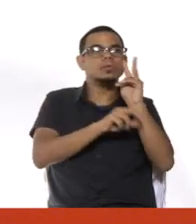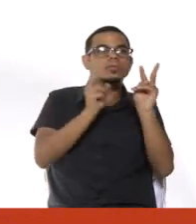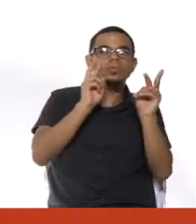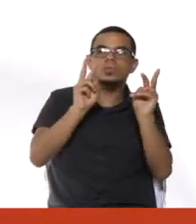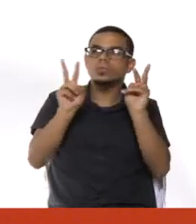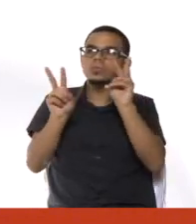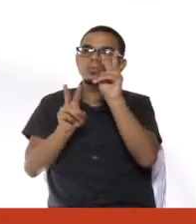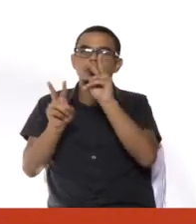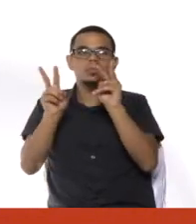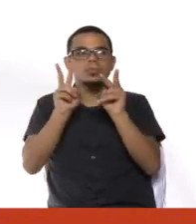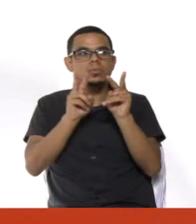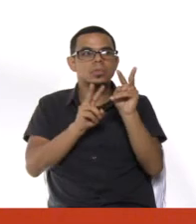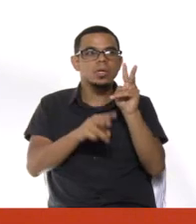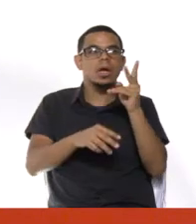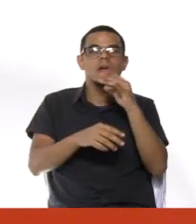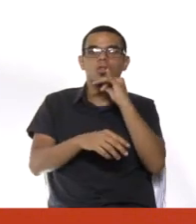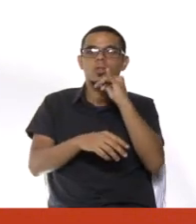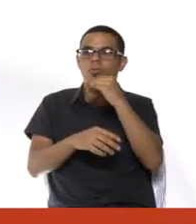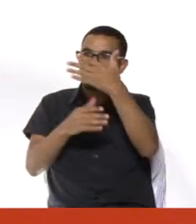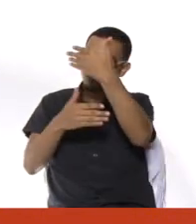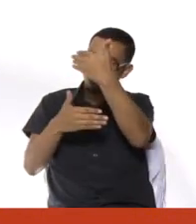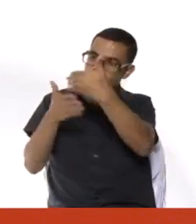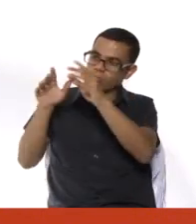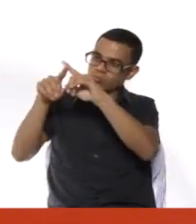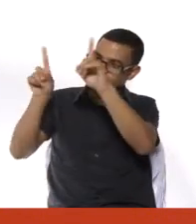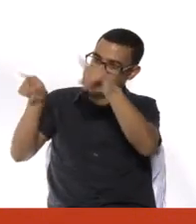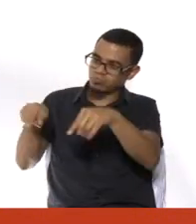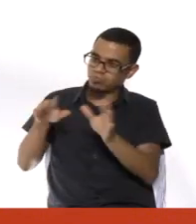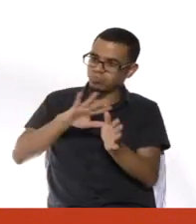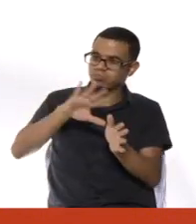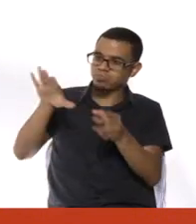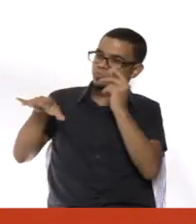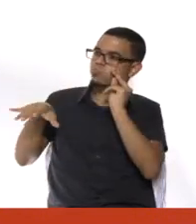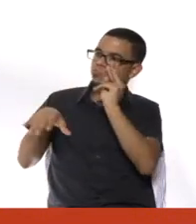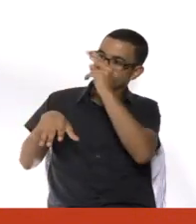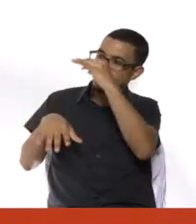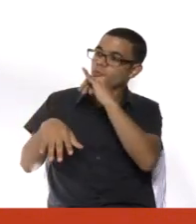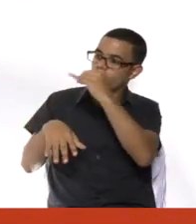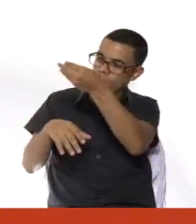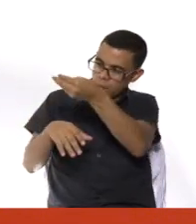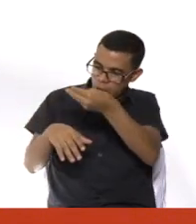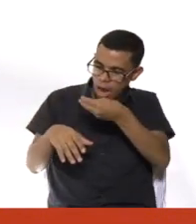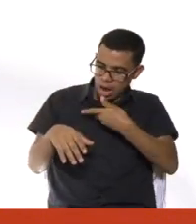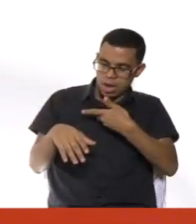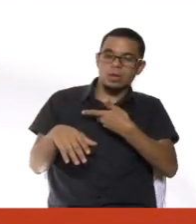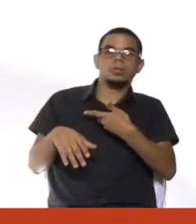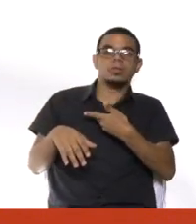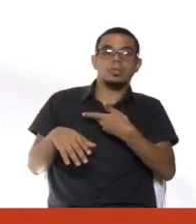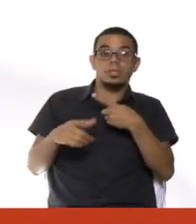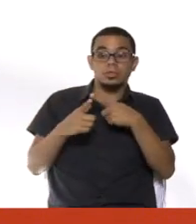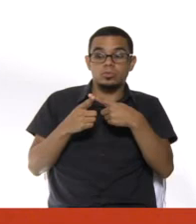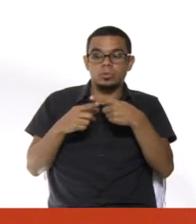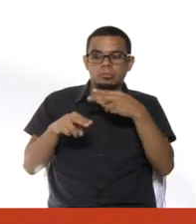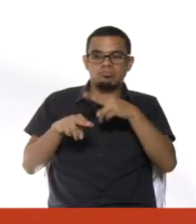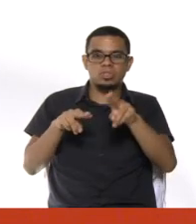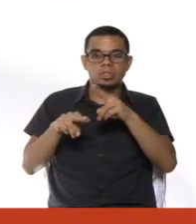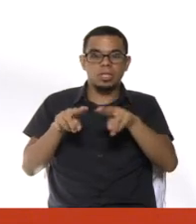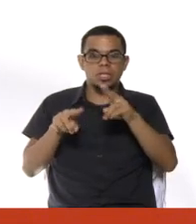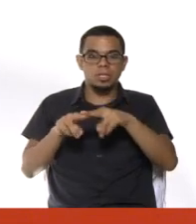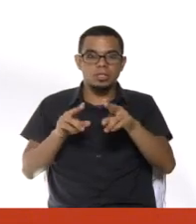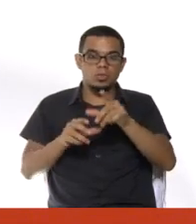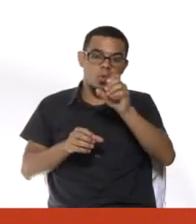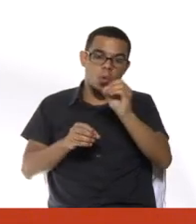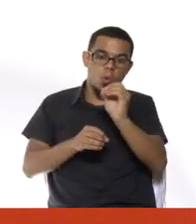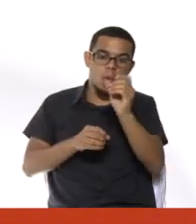observamos son textos informativos. Pero ¿qué pasa si la persona, el niño, niña, no sabe